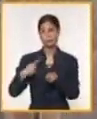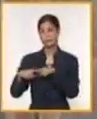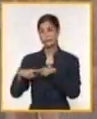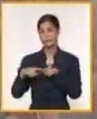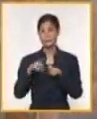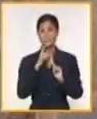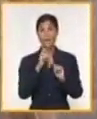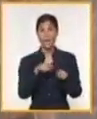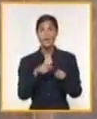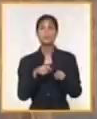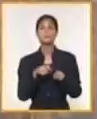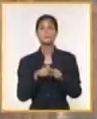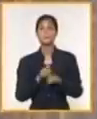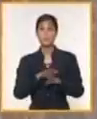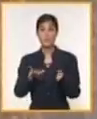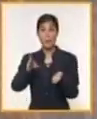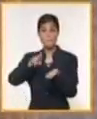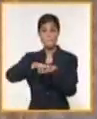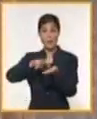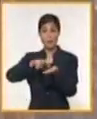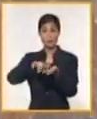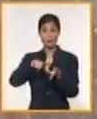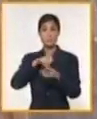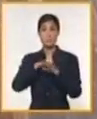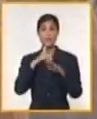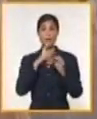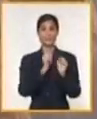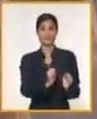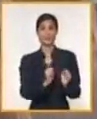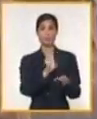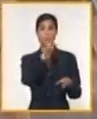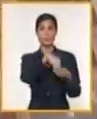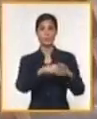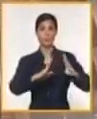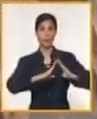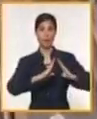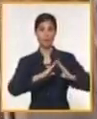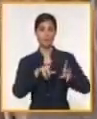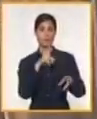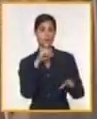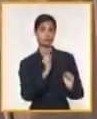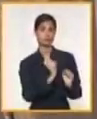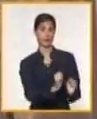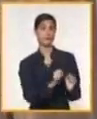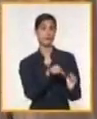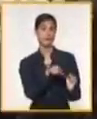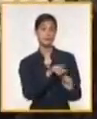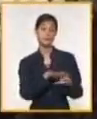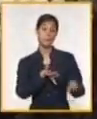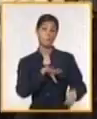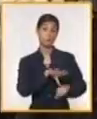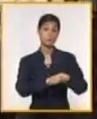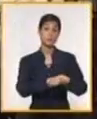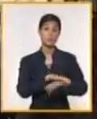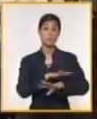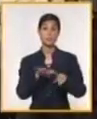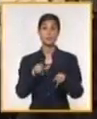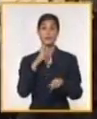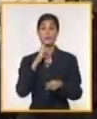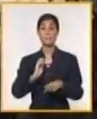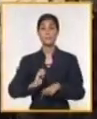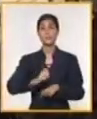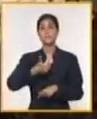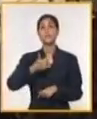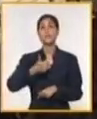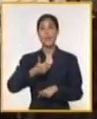Cruz. El martes se le permitió la prisión domiciliaria en su departamento de Buenos Aires. Kirchner, líder de la oposición al presidente liberal